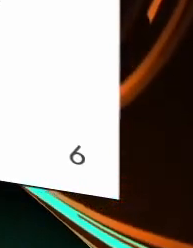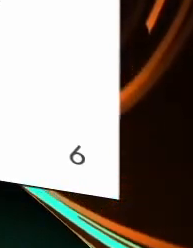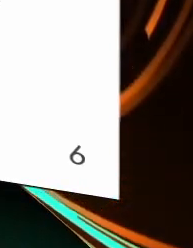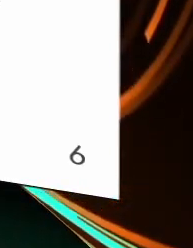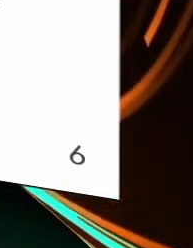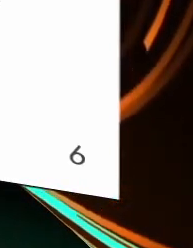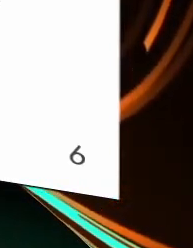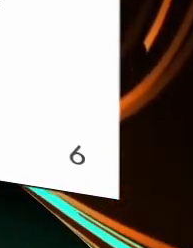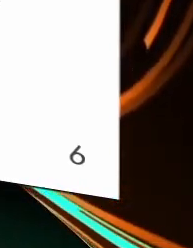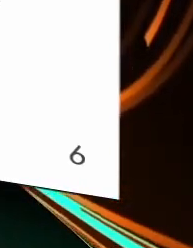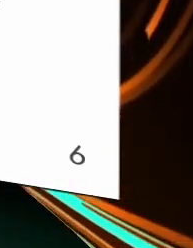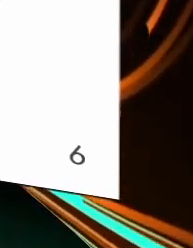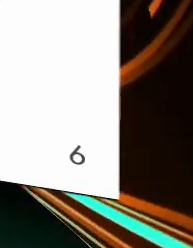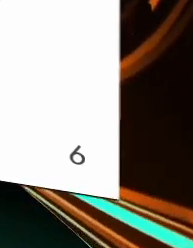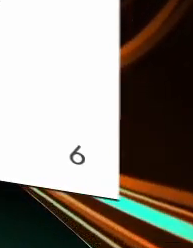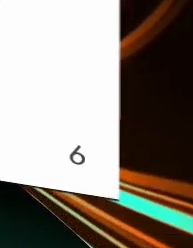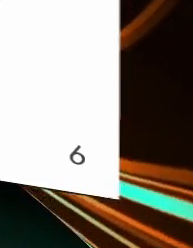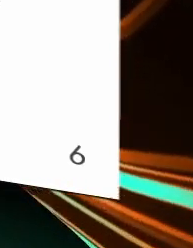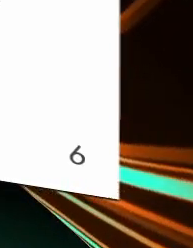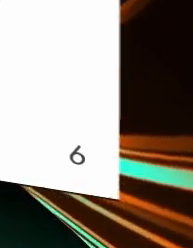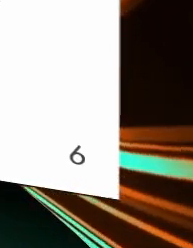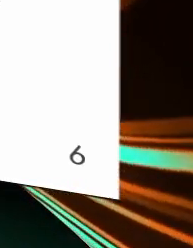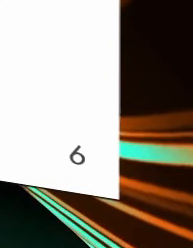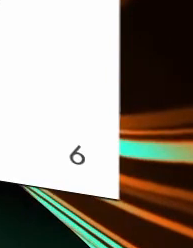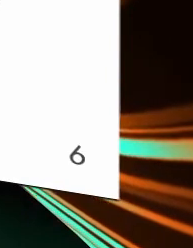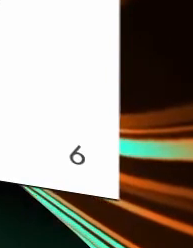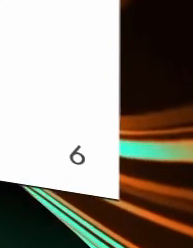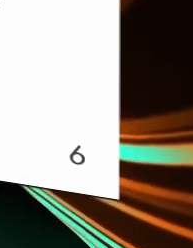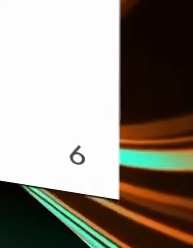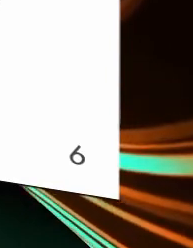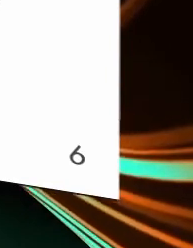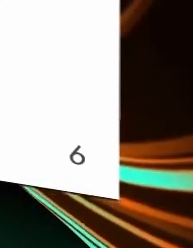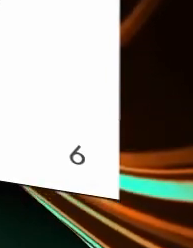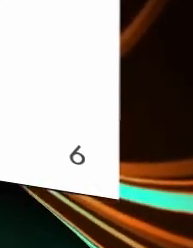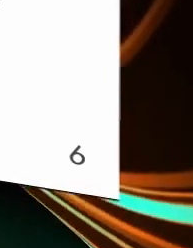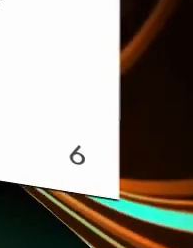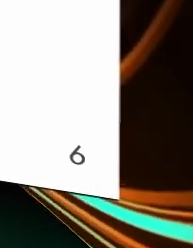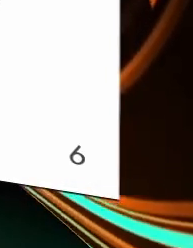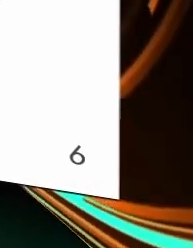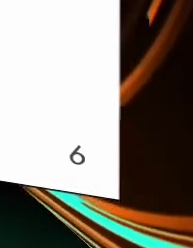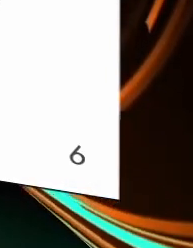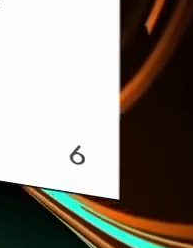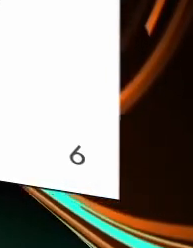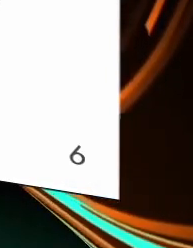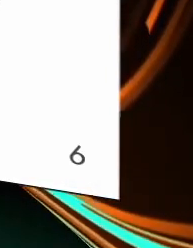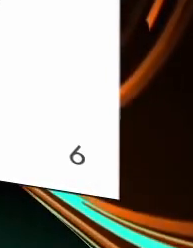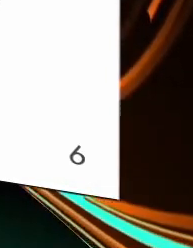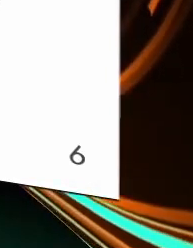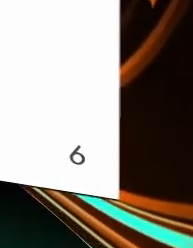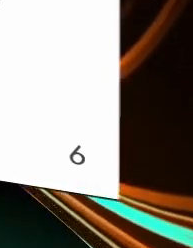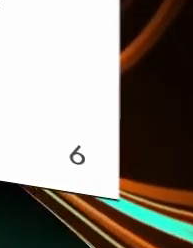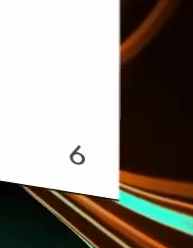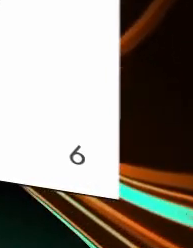contador a la salida, presiones, pH, conductividad, turbidez, todo aquello